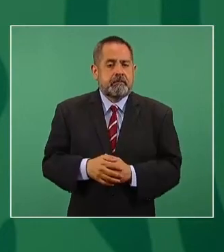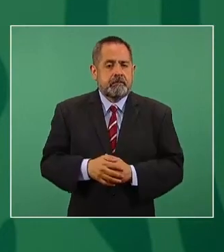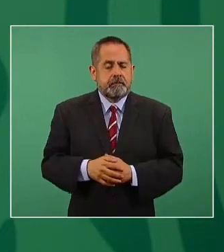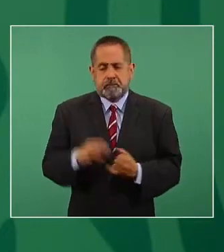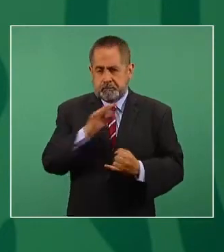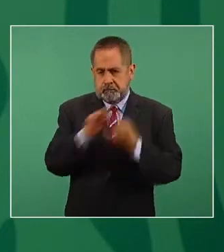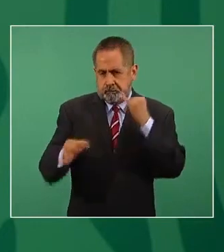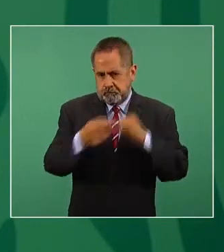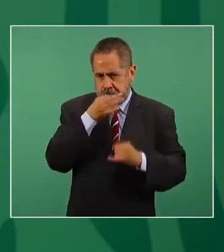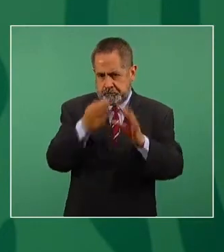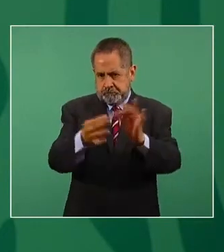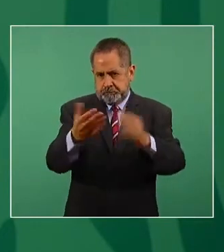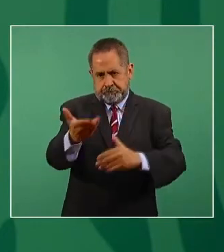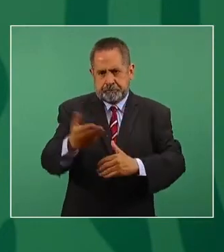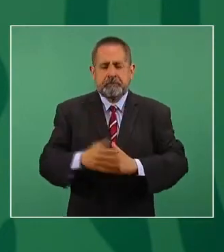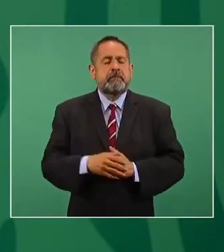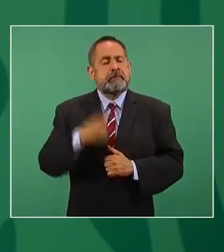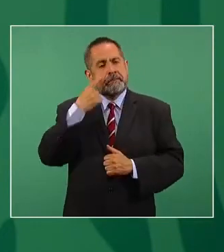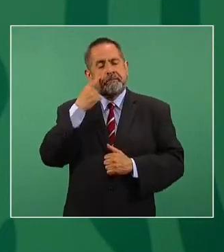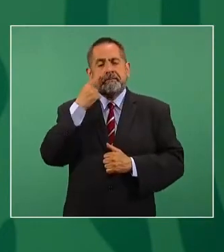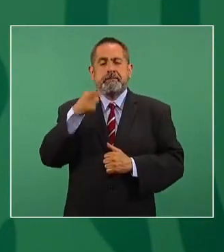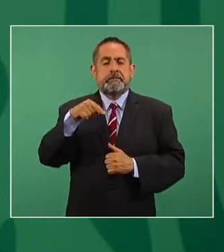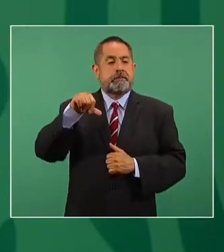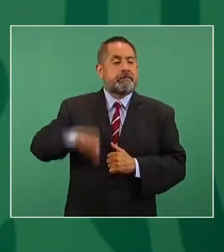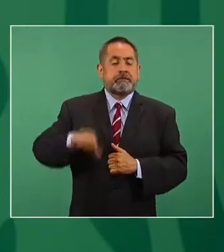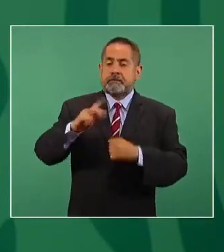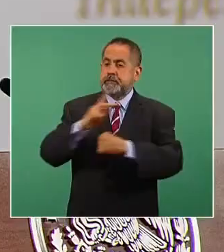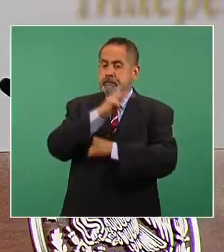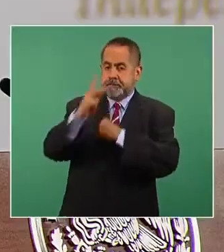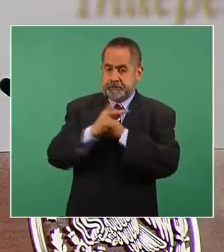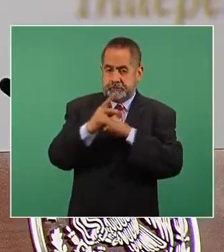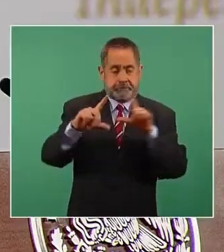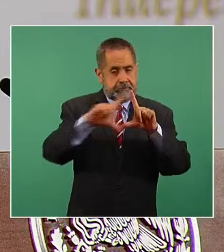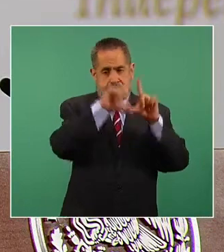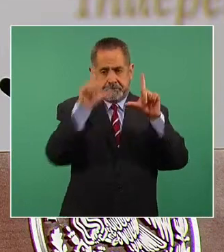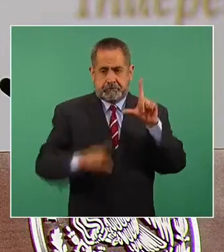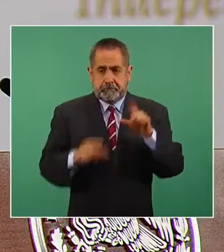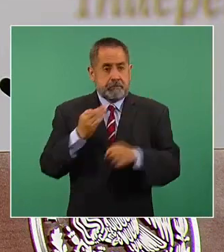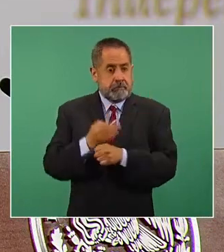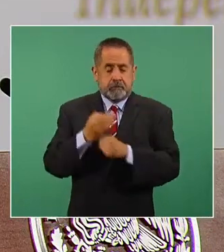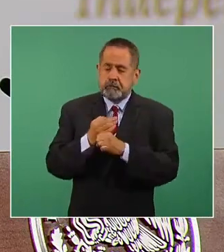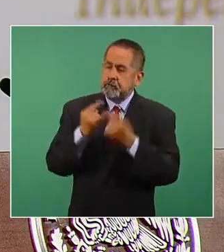último, vivimos en el país un